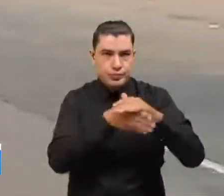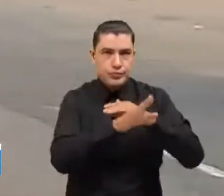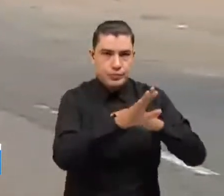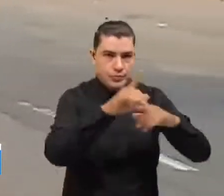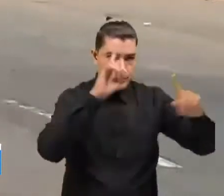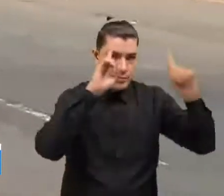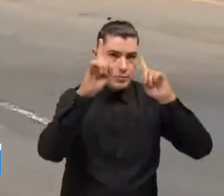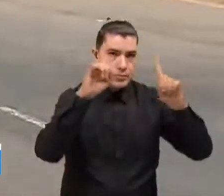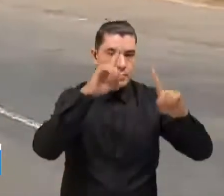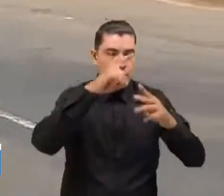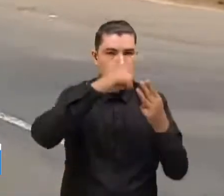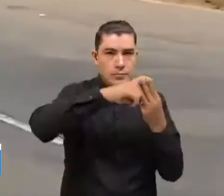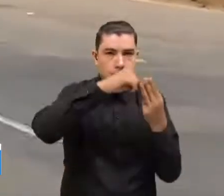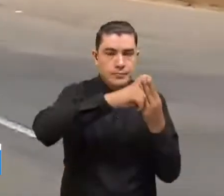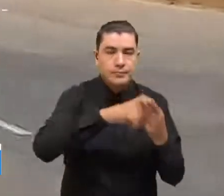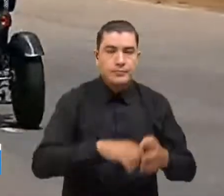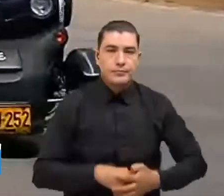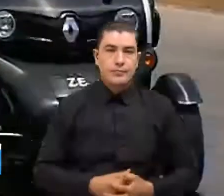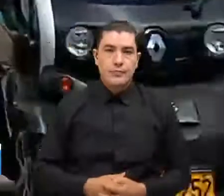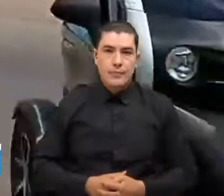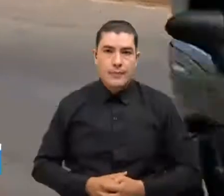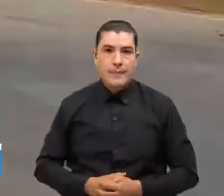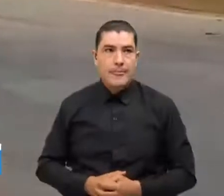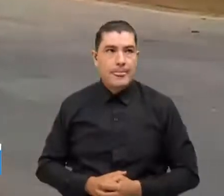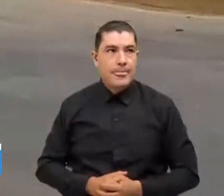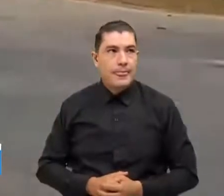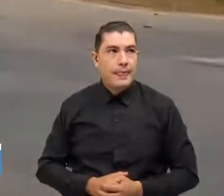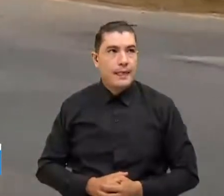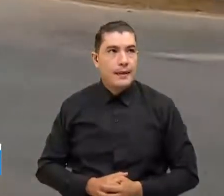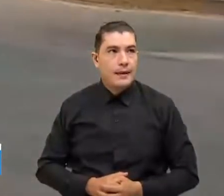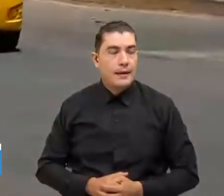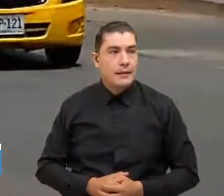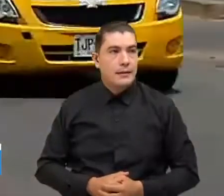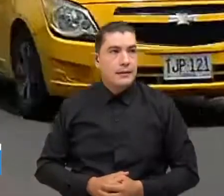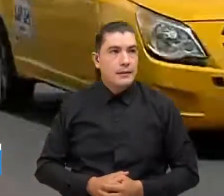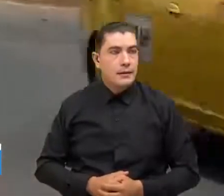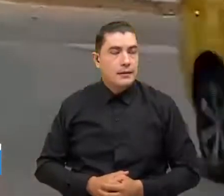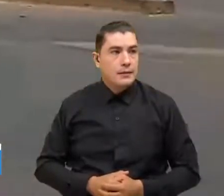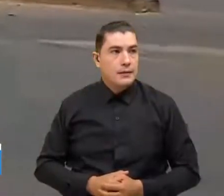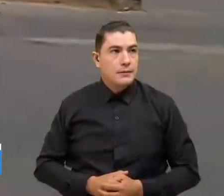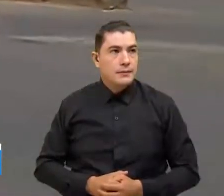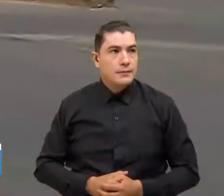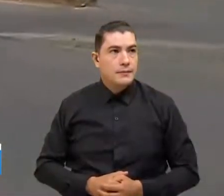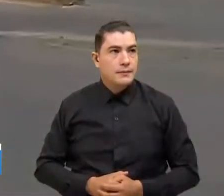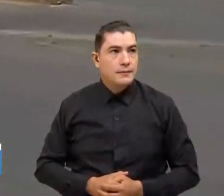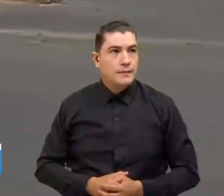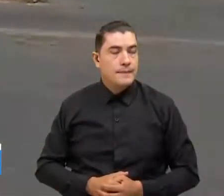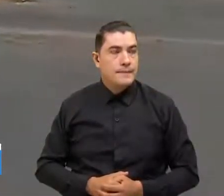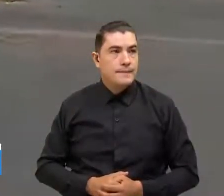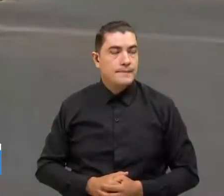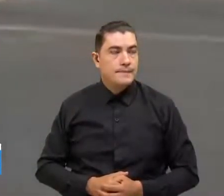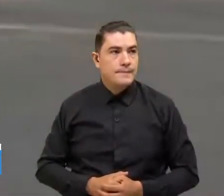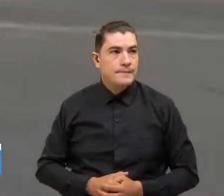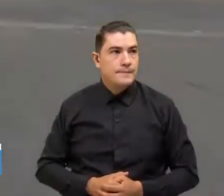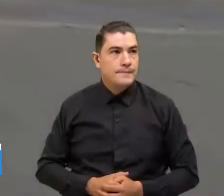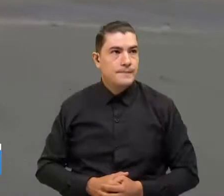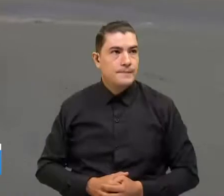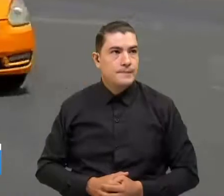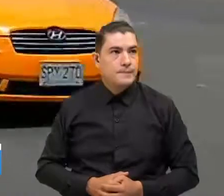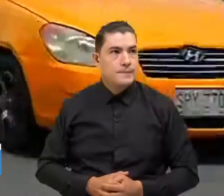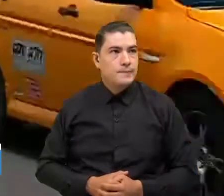pesada y también una ruta importante para quienes van a salir hacia pamplona y hacia bucaramanga incluso no es la ruta principal